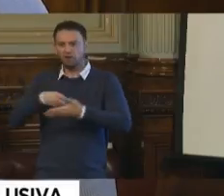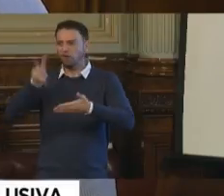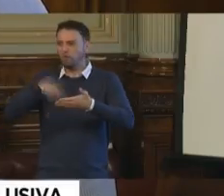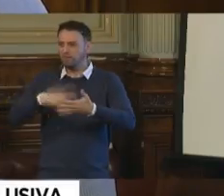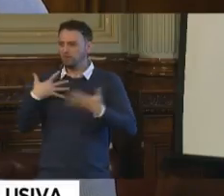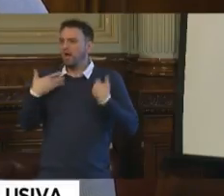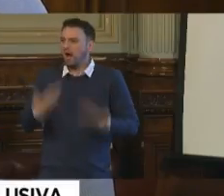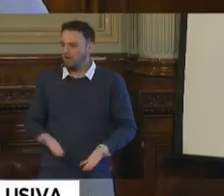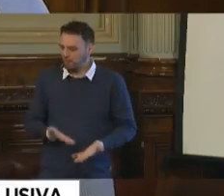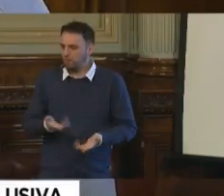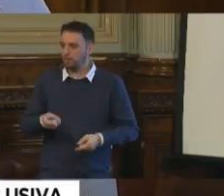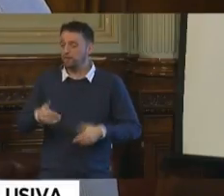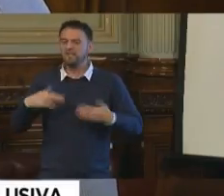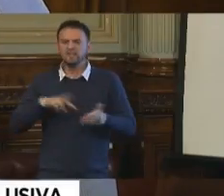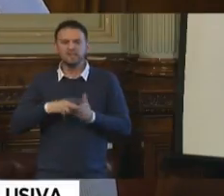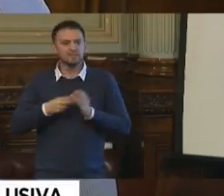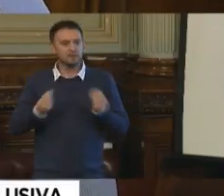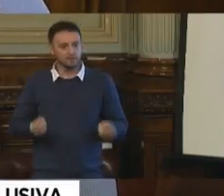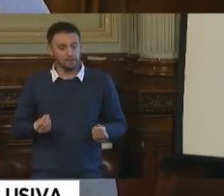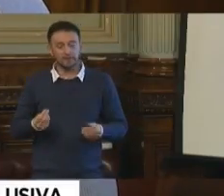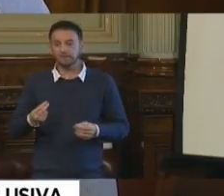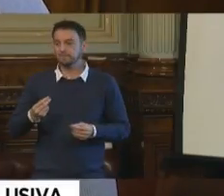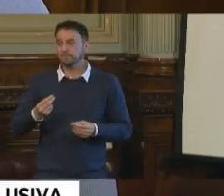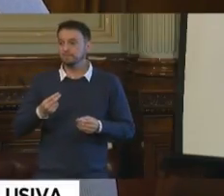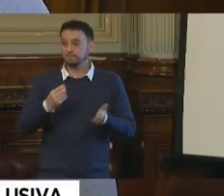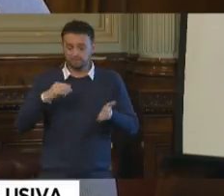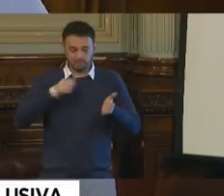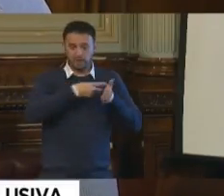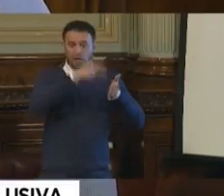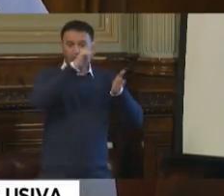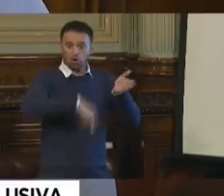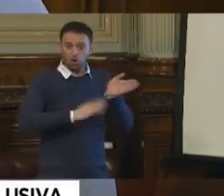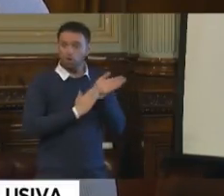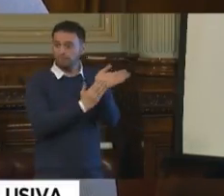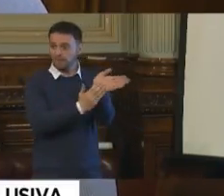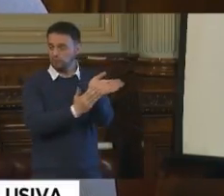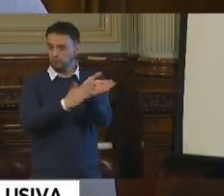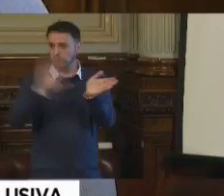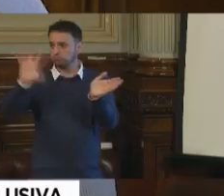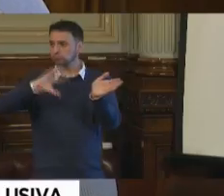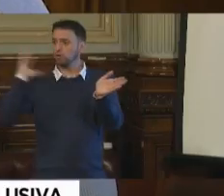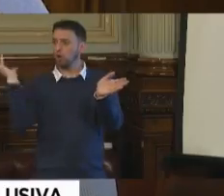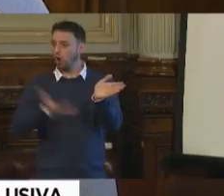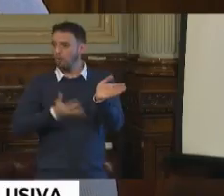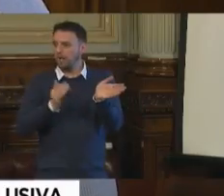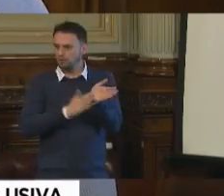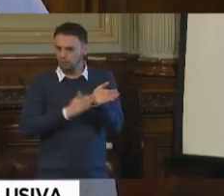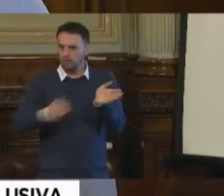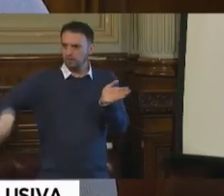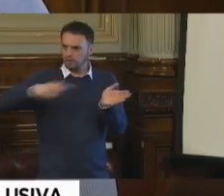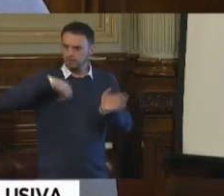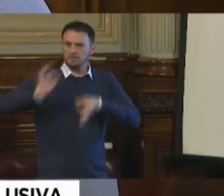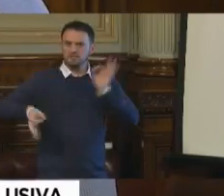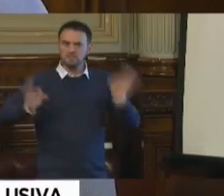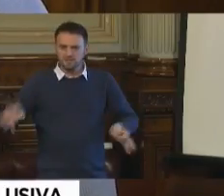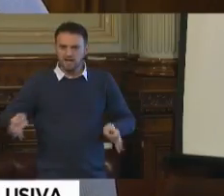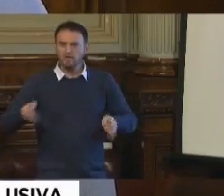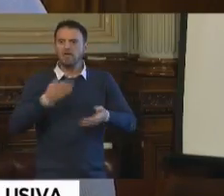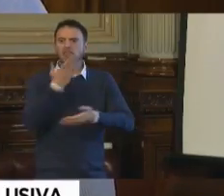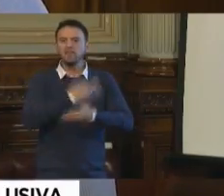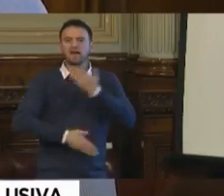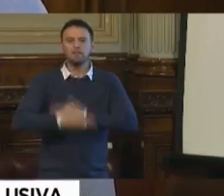la convención y el protocolo esto quiere decir que representa un consenso global acerca de